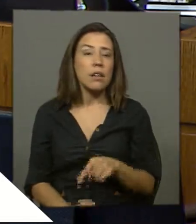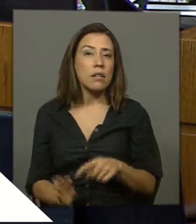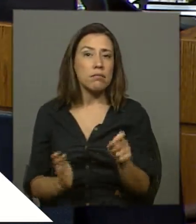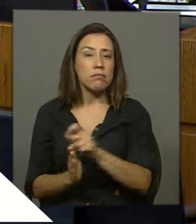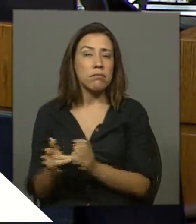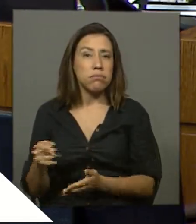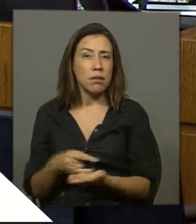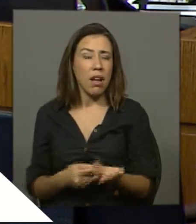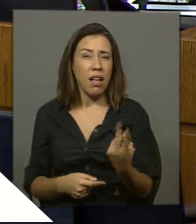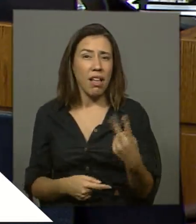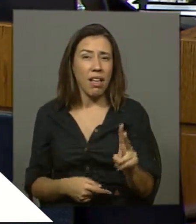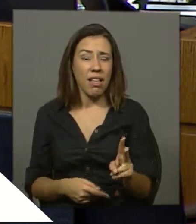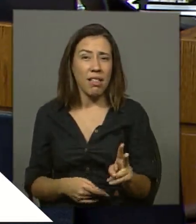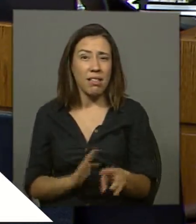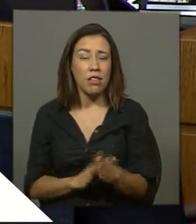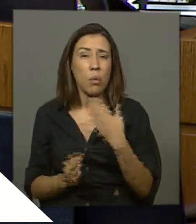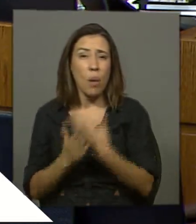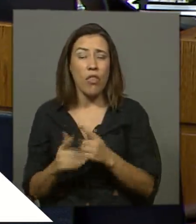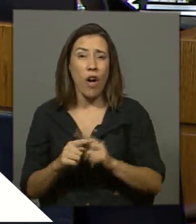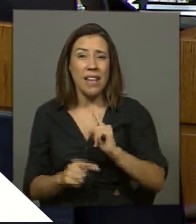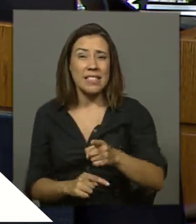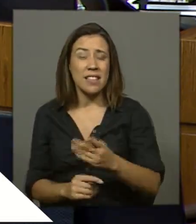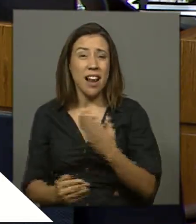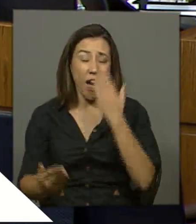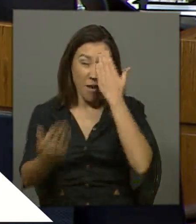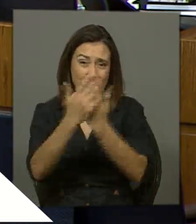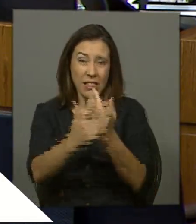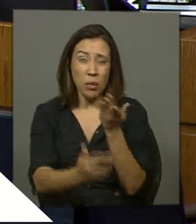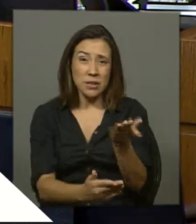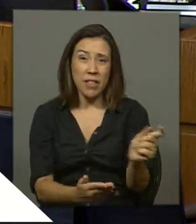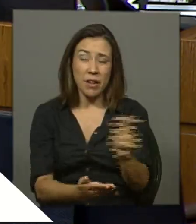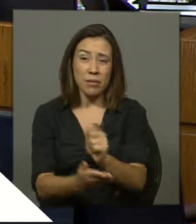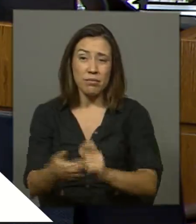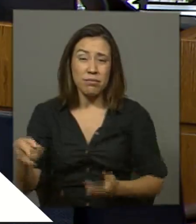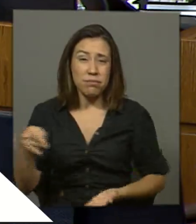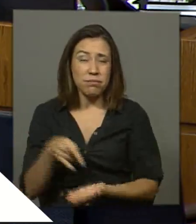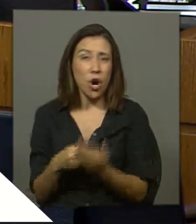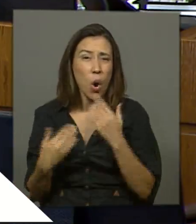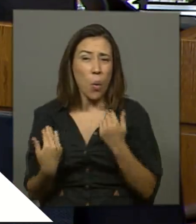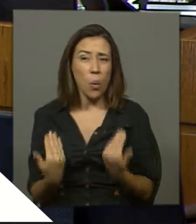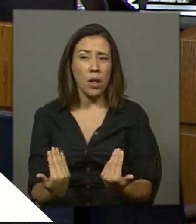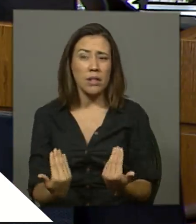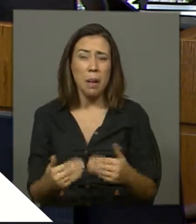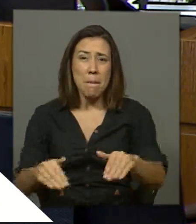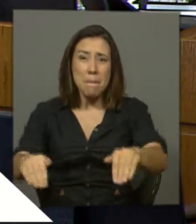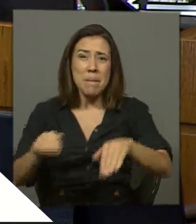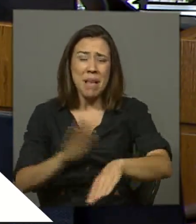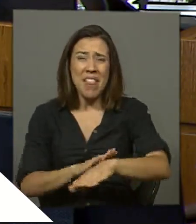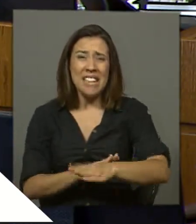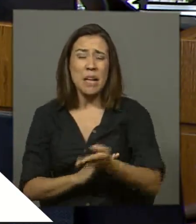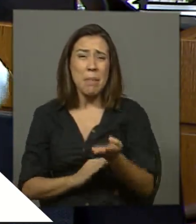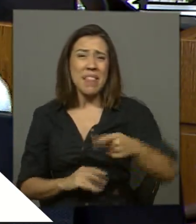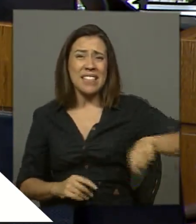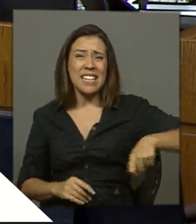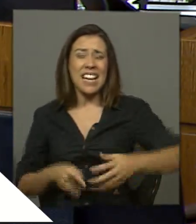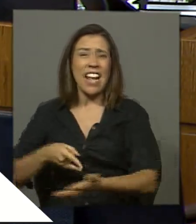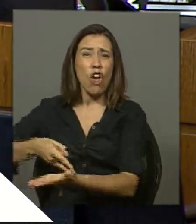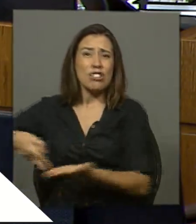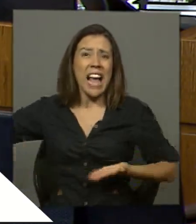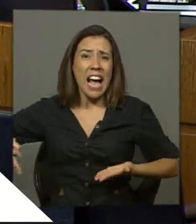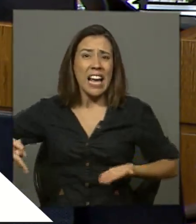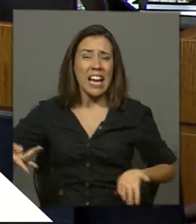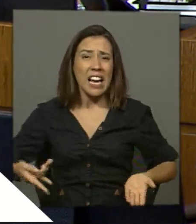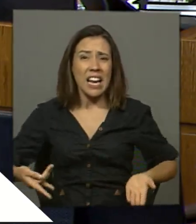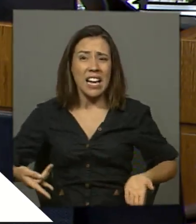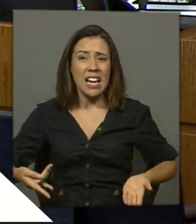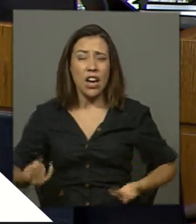derecha Entonces cuando se lo via a exigir lo emplazan a usted a que presente a que le urgencia la misma derecha está pidiendole el senado que lo retiren